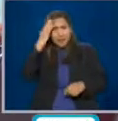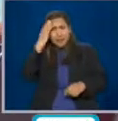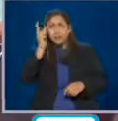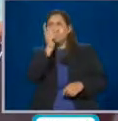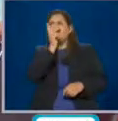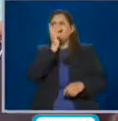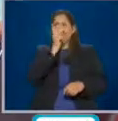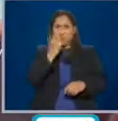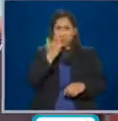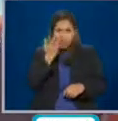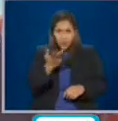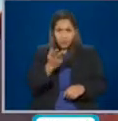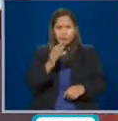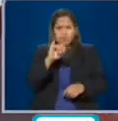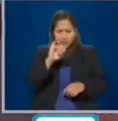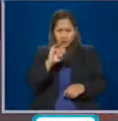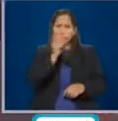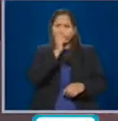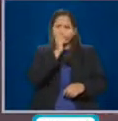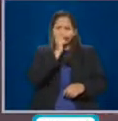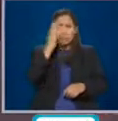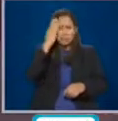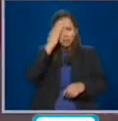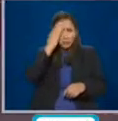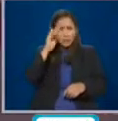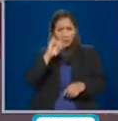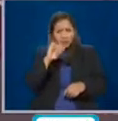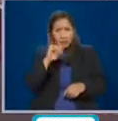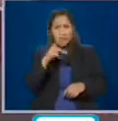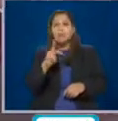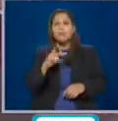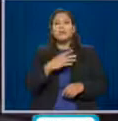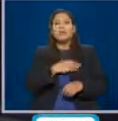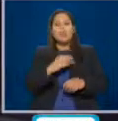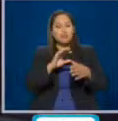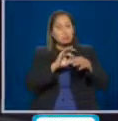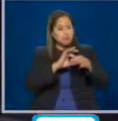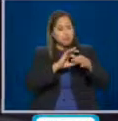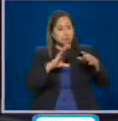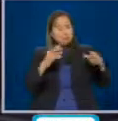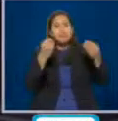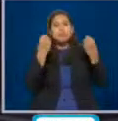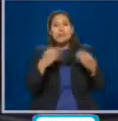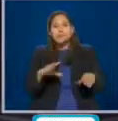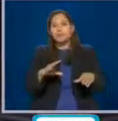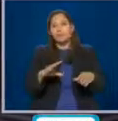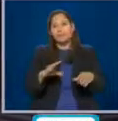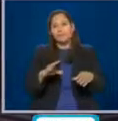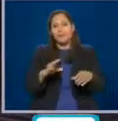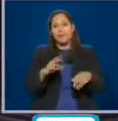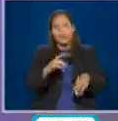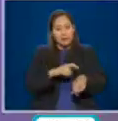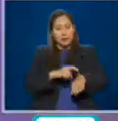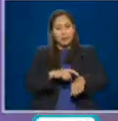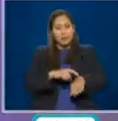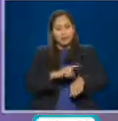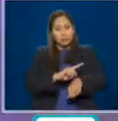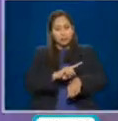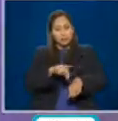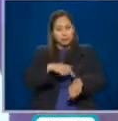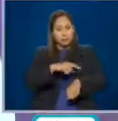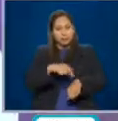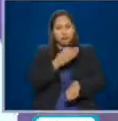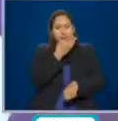cuestionen. ¿Realmente es privilegiado? ¿Vale la pena? ¿Vale la Sí. pena? ¿De qué me estoy perdiendo? ¿No? Claro. Entonces, Porque el tiempo corre y no regresa. Y lo